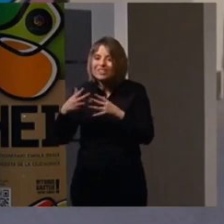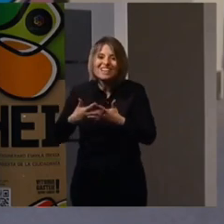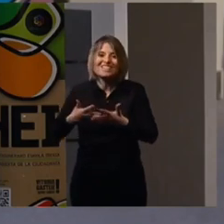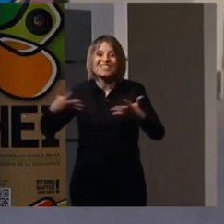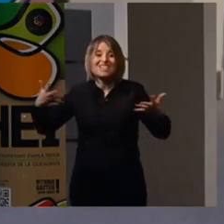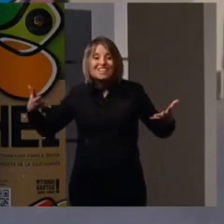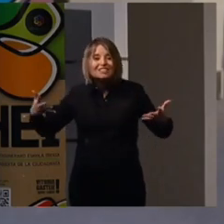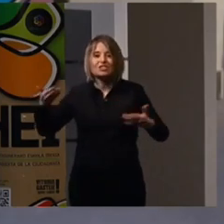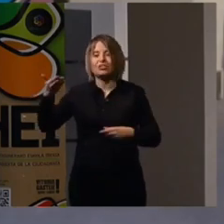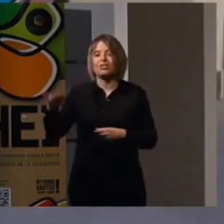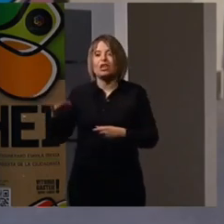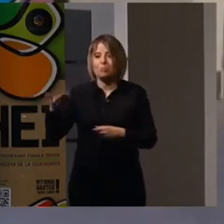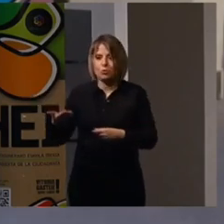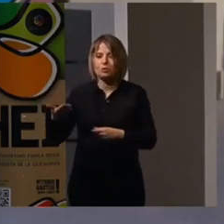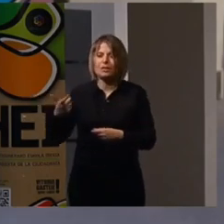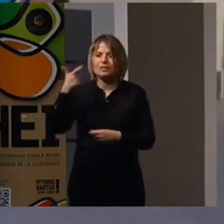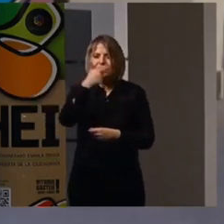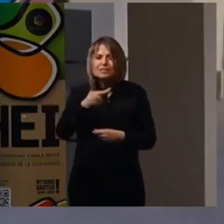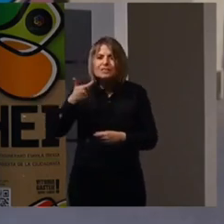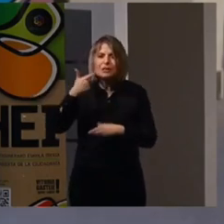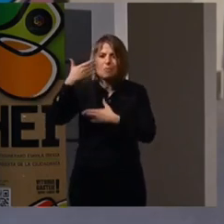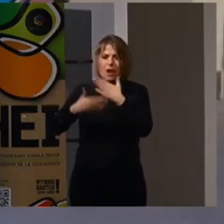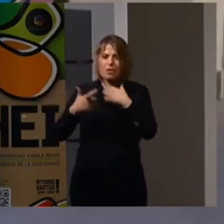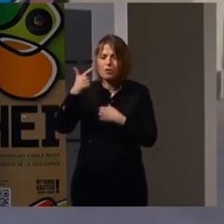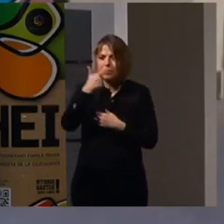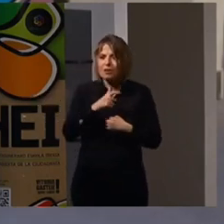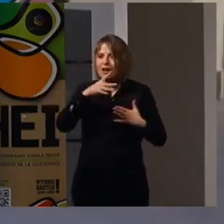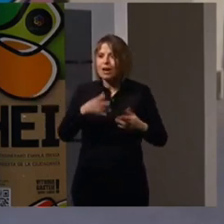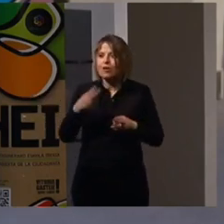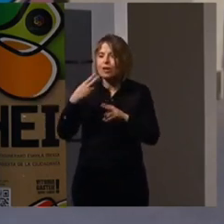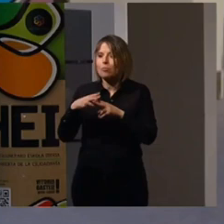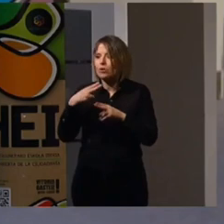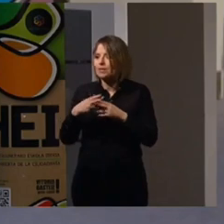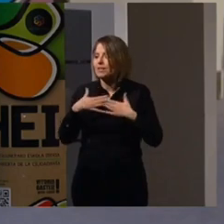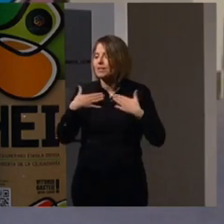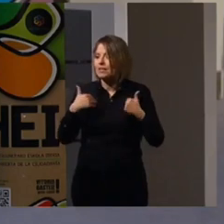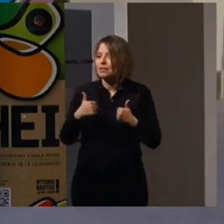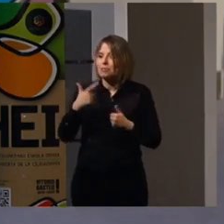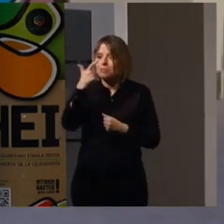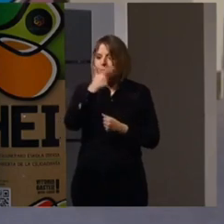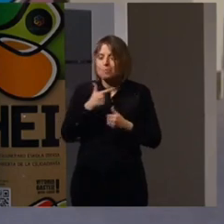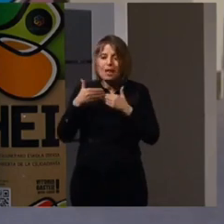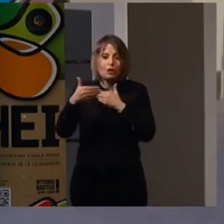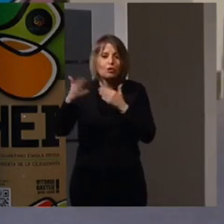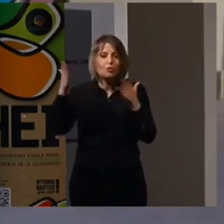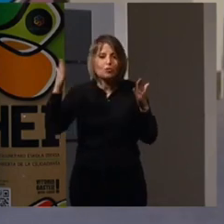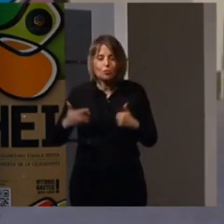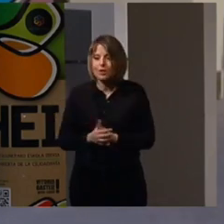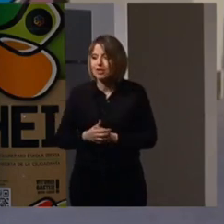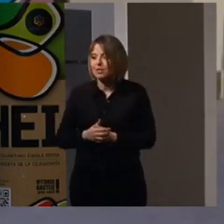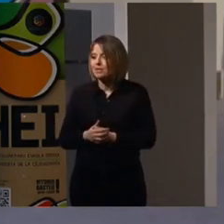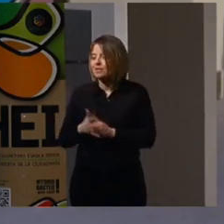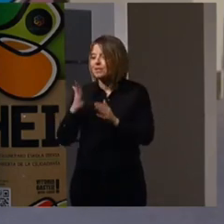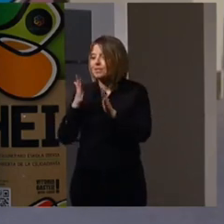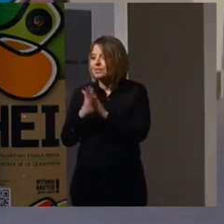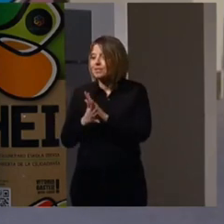y así de importantes y así de largoplacistas. La política actual se caracteriza por cualquier cosa menos largoplacista. Con lo cual ya es que ni siquiera